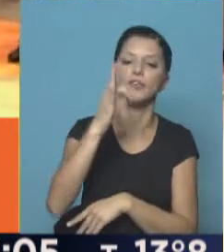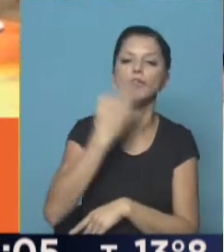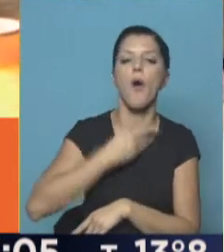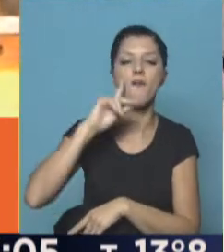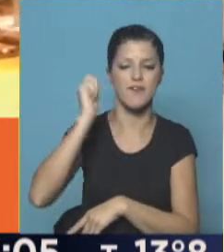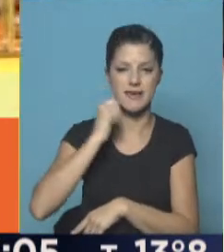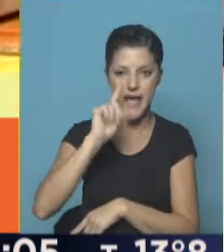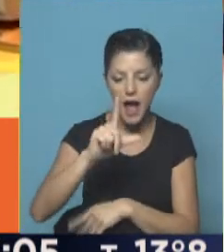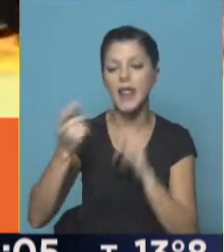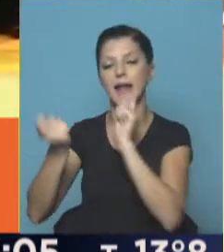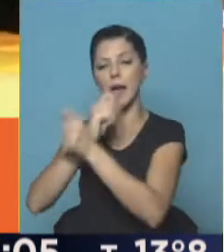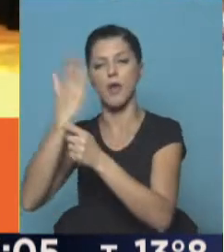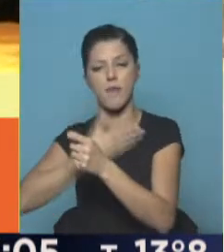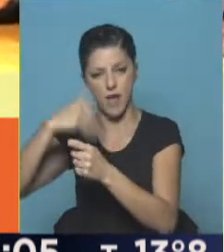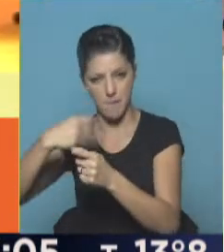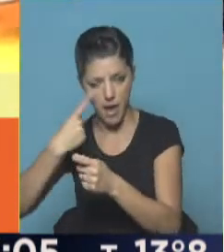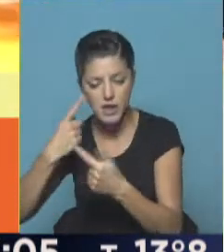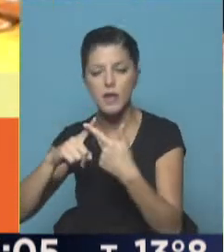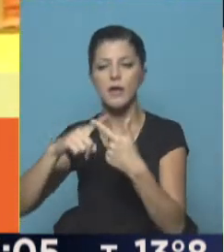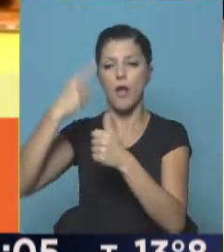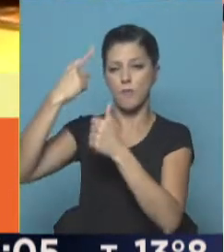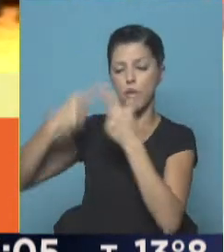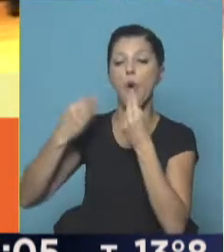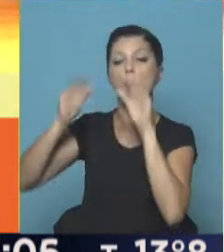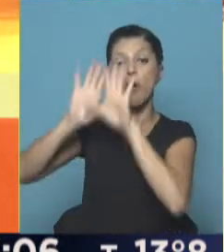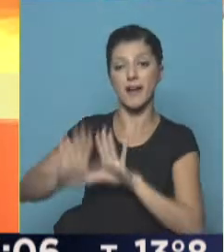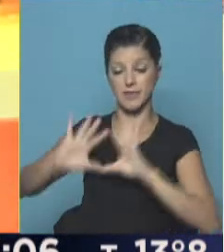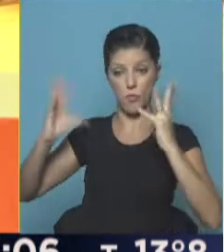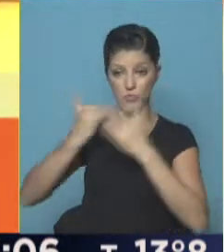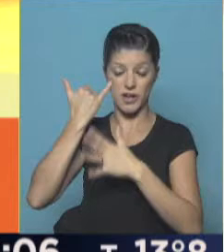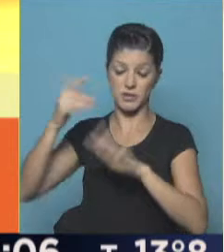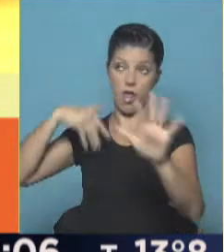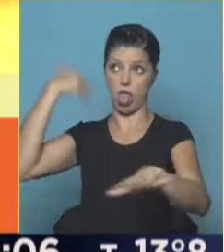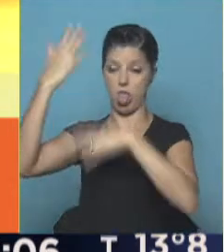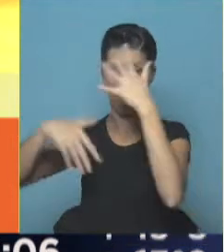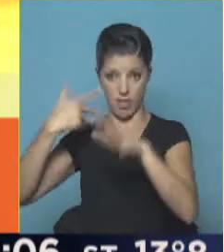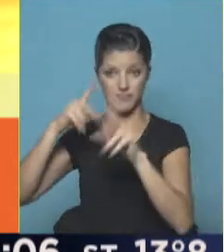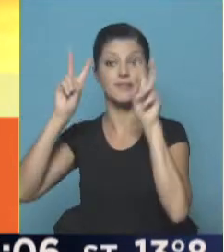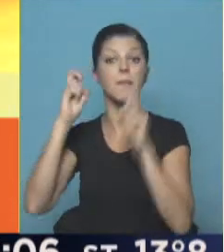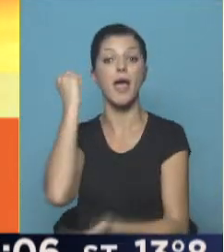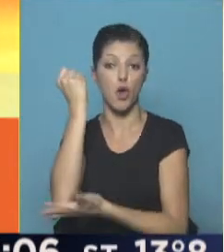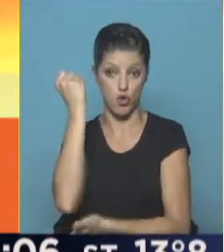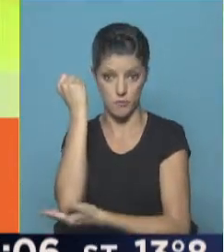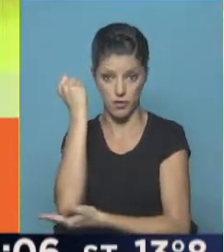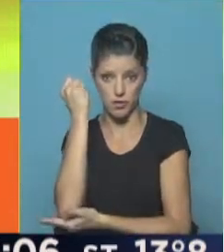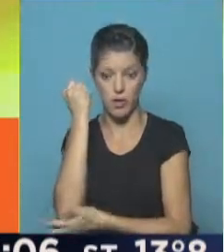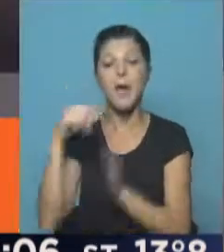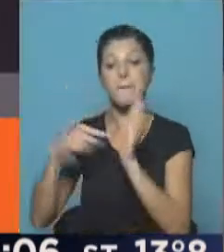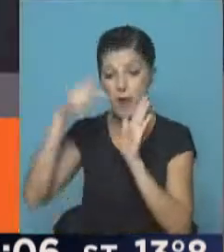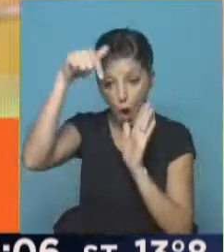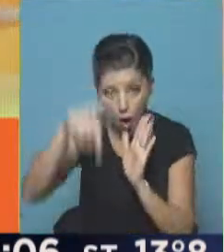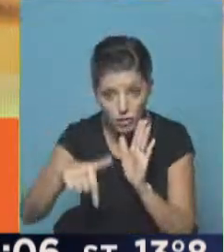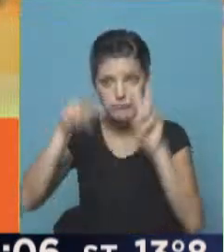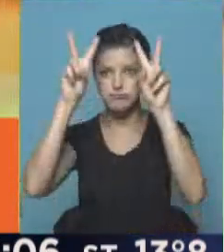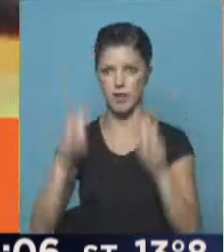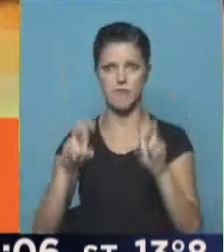reformas del FMI que se planteaban, digamos, cómo ordenar un mundo que ya estaba desordenado, por lo menos en lo económico y financiero. Hoy estos temas no